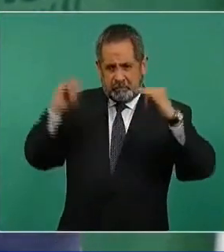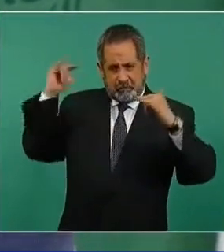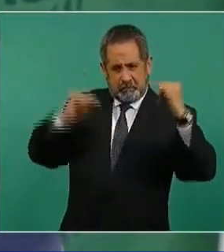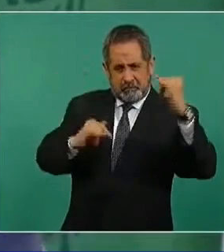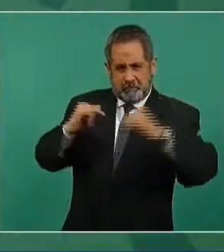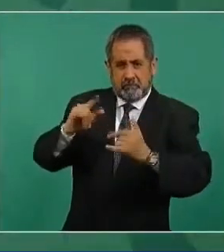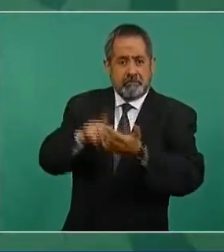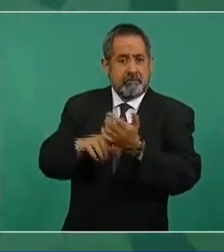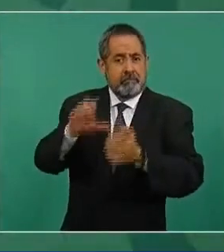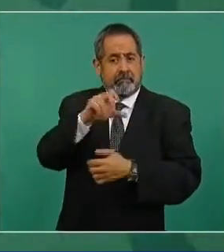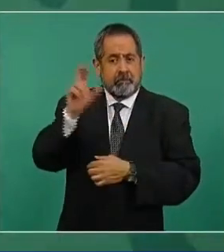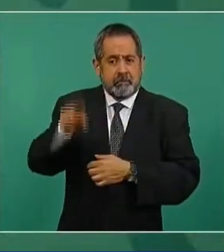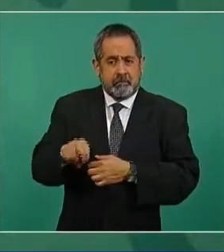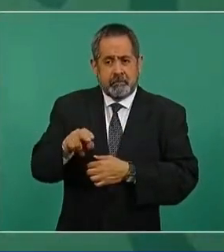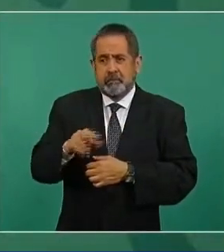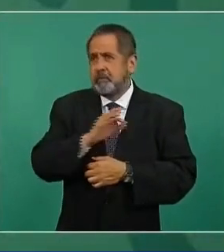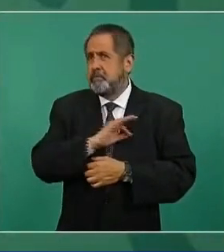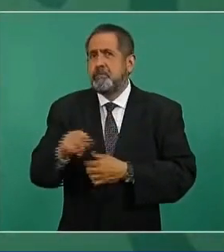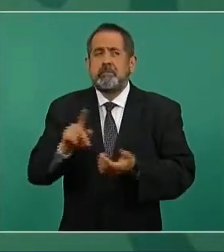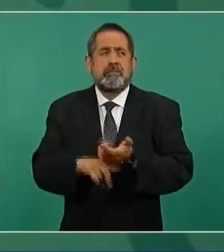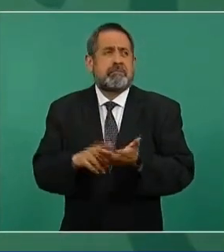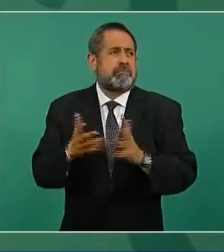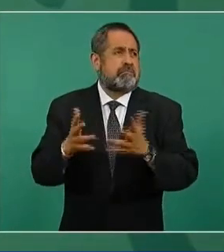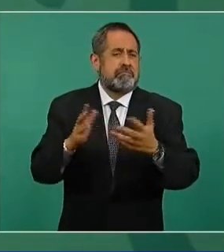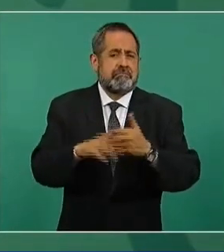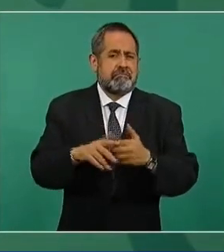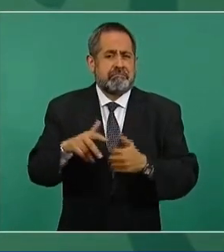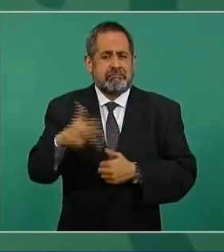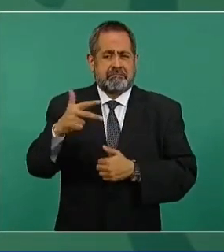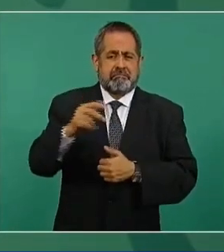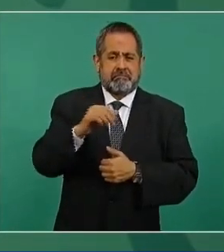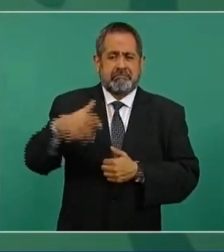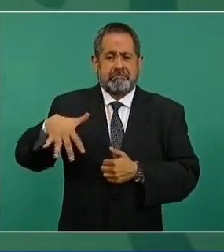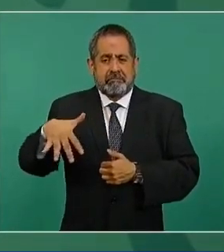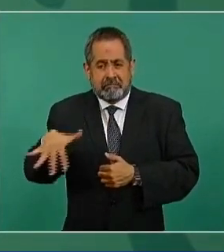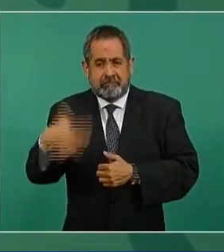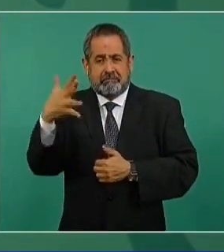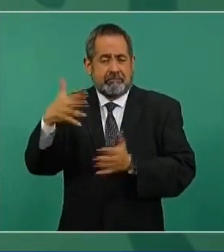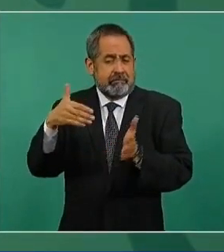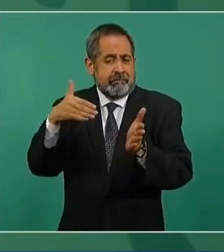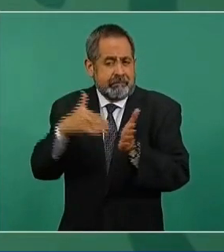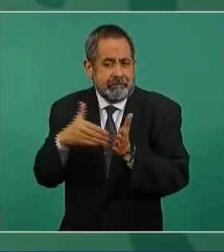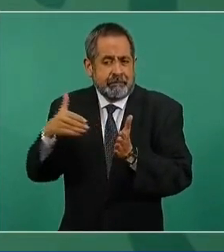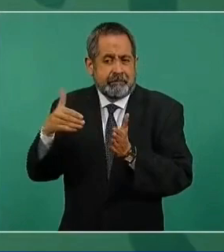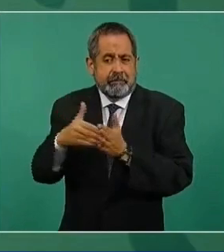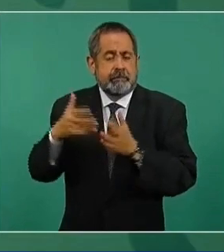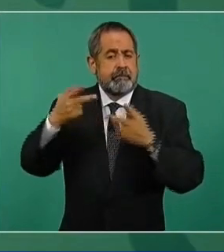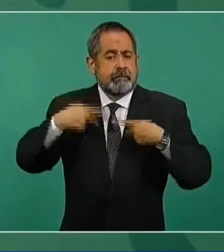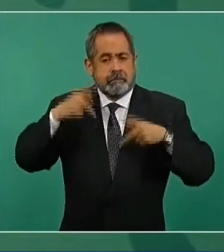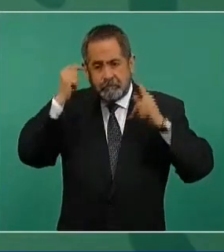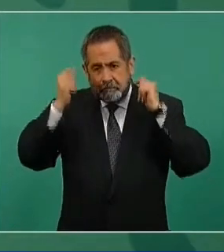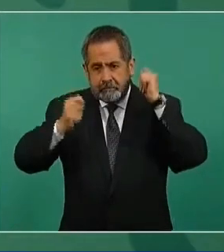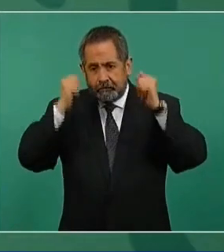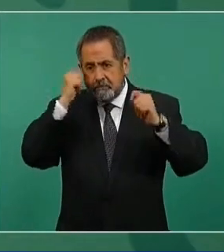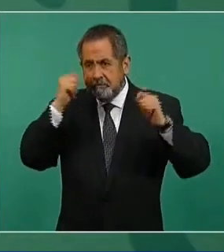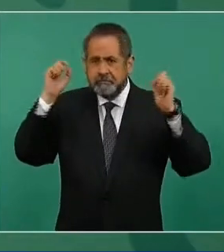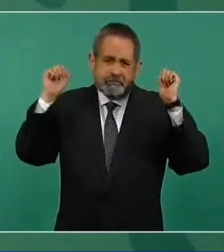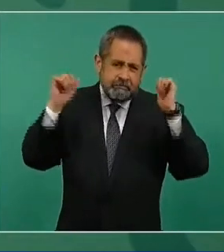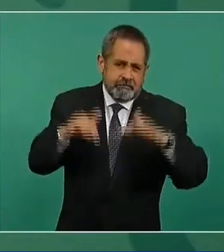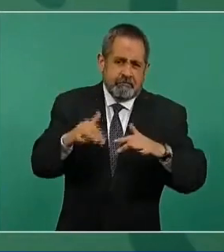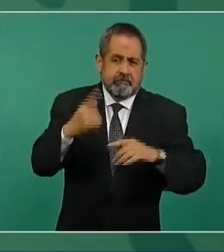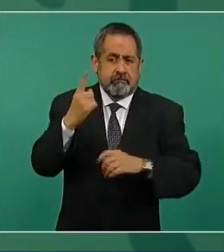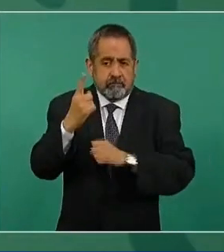Estamos hablando de 13, 15 millones de turistas al año.